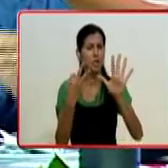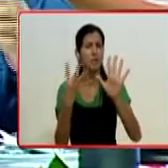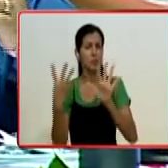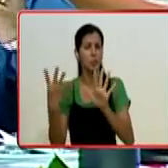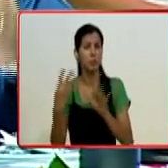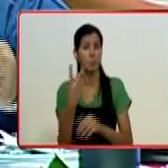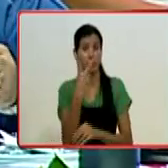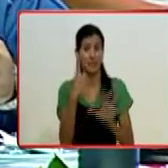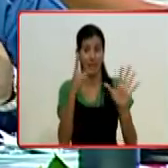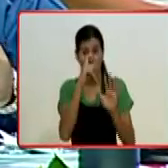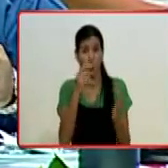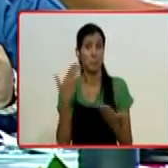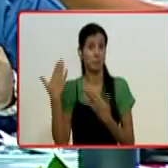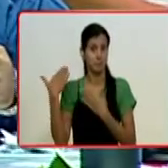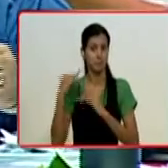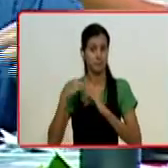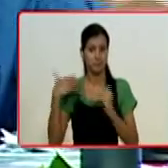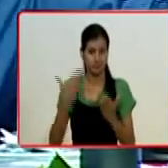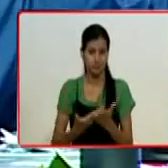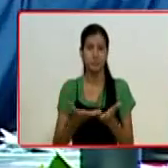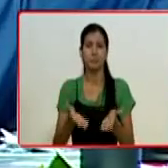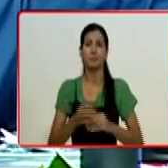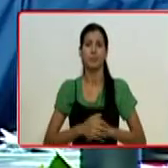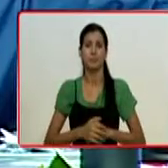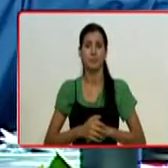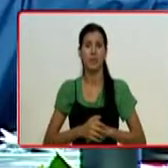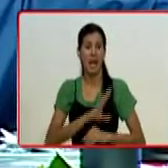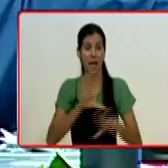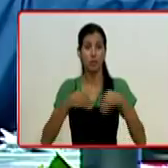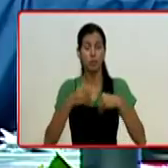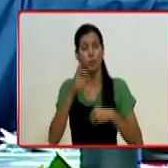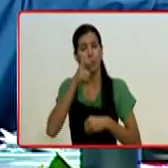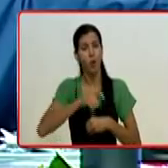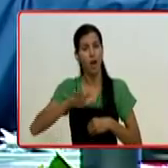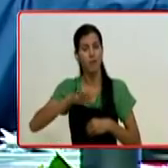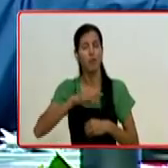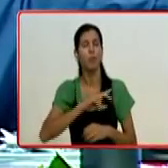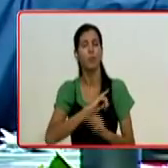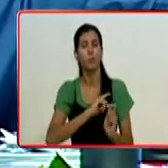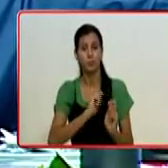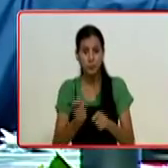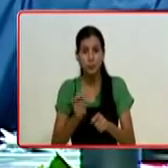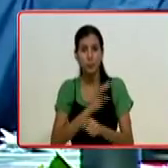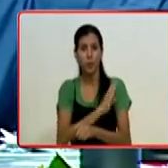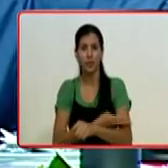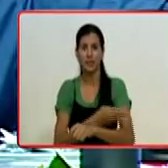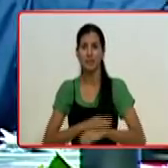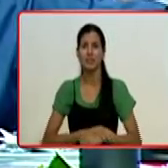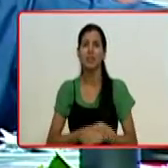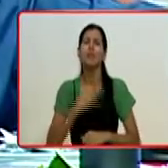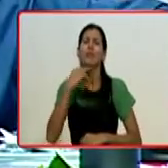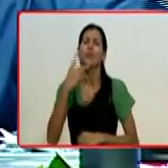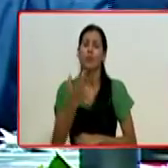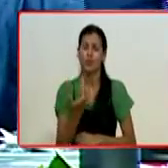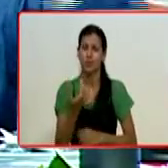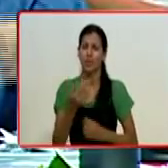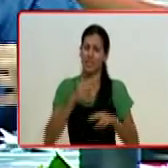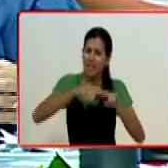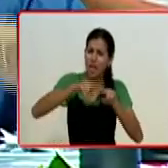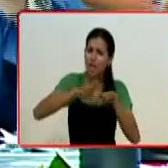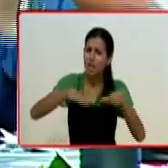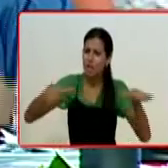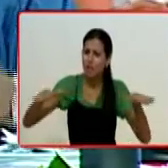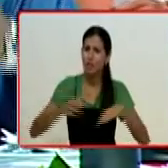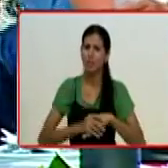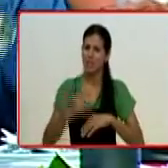1989, hoy el pueblo es poder y escuchamos la voz y el alma buena de nuestros niños que tienen